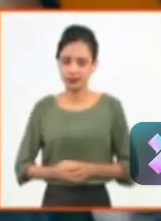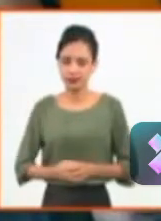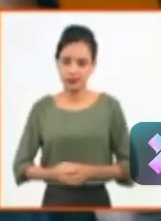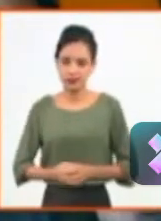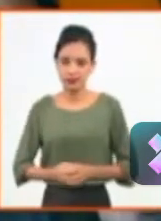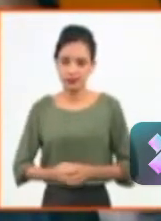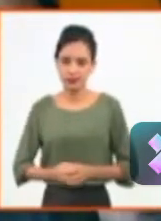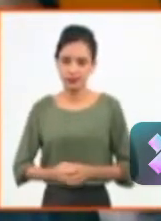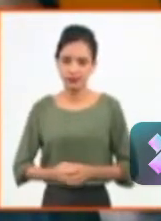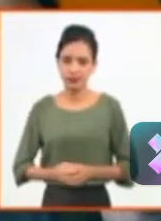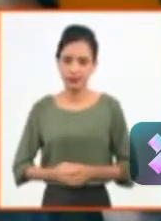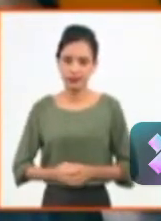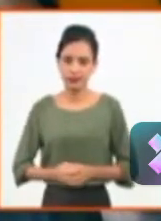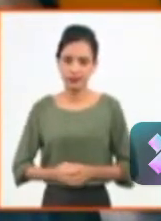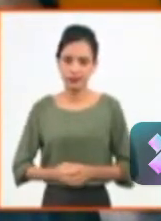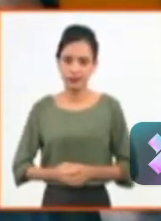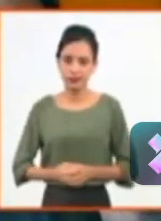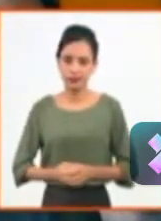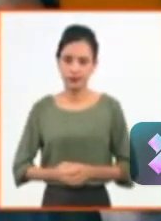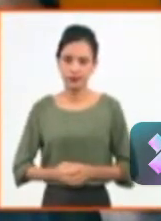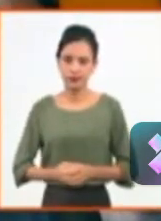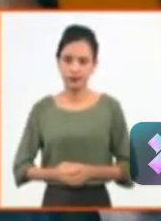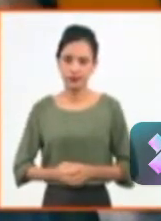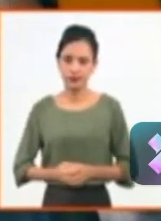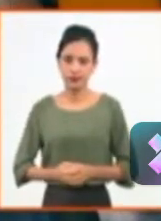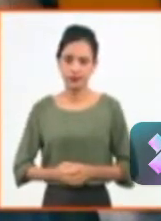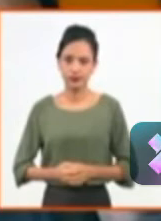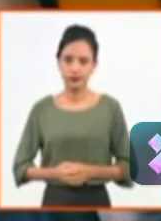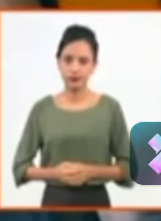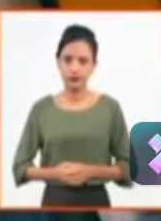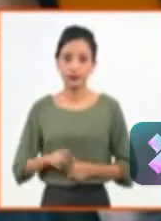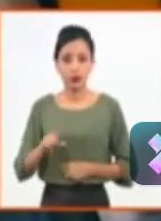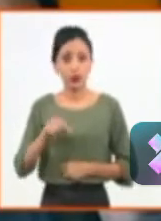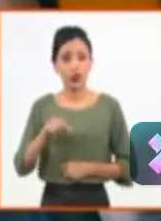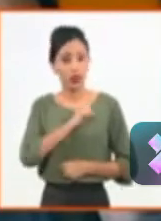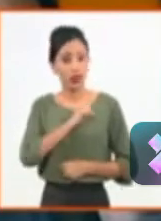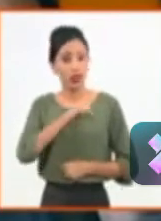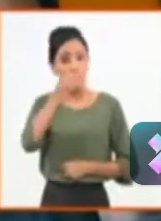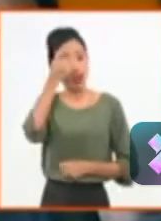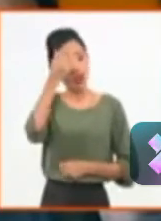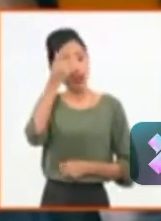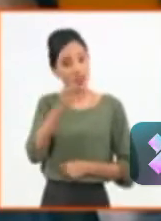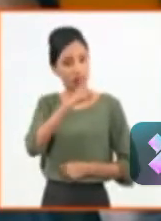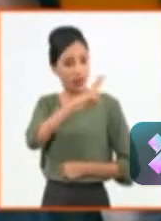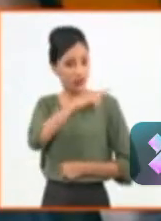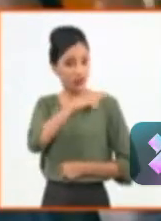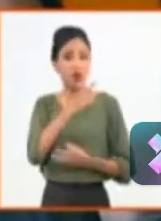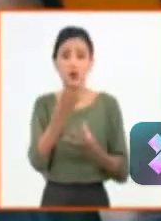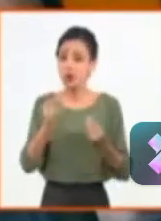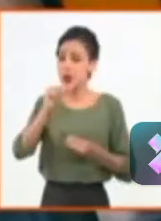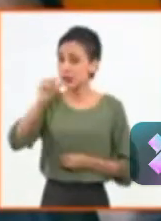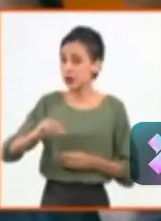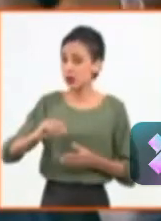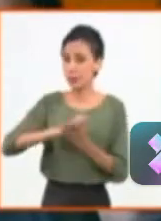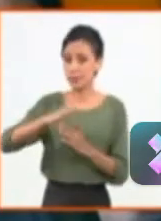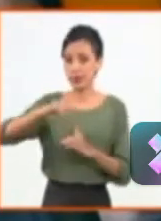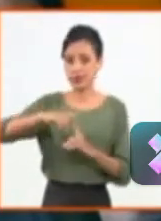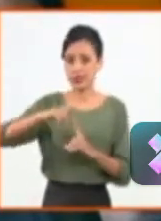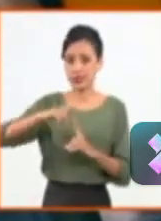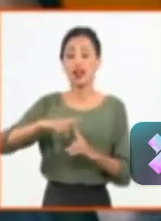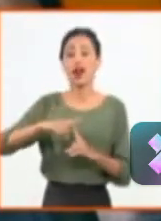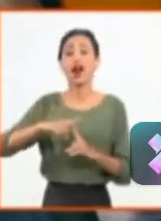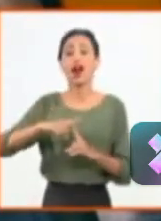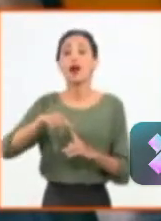de presentarles estos audiovisuales sin agradecer a directivos y a muchas personas que en Matanzas han contribuido a que podamos hacer estos audiovisuales. A veces ha